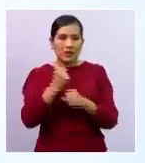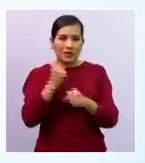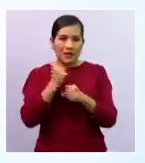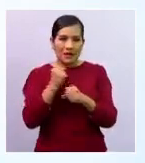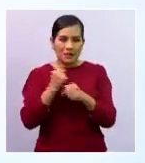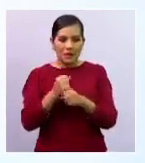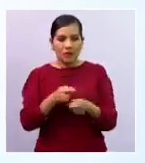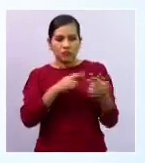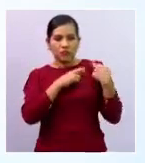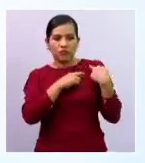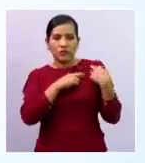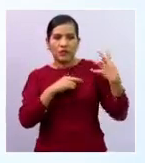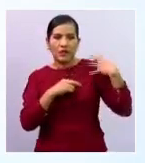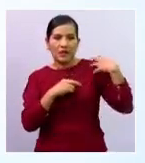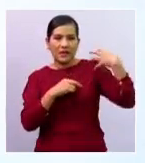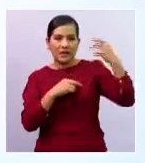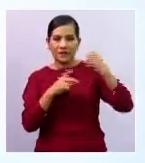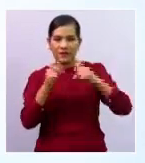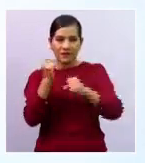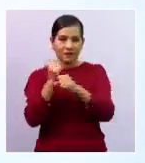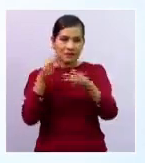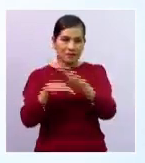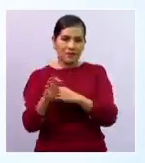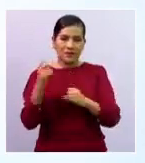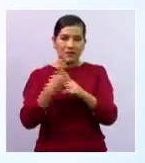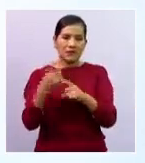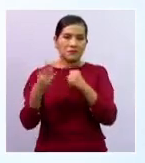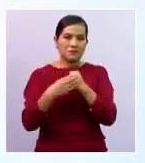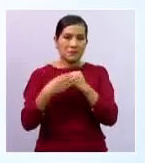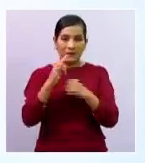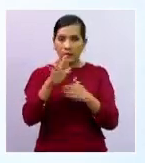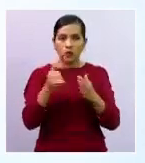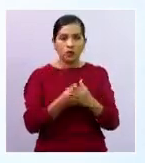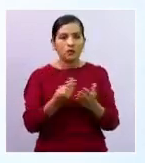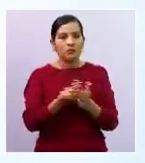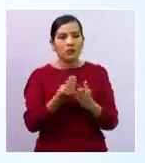realizaron operaciones financieras prohibidas y sancionadas por la legislación.